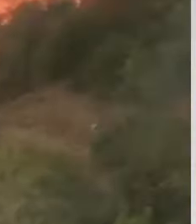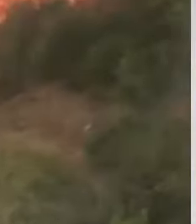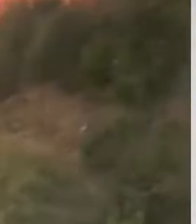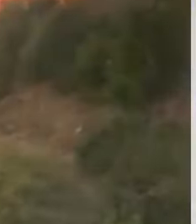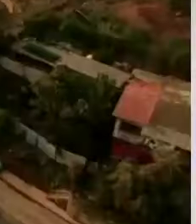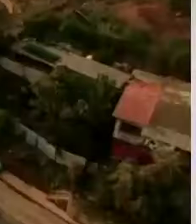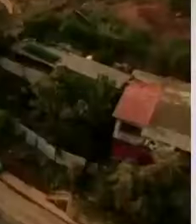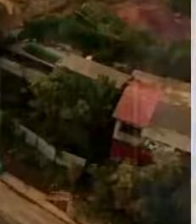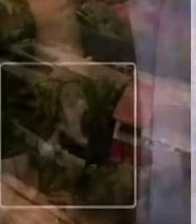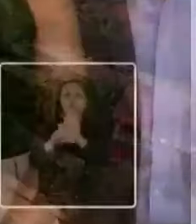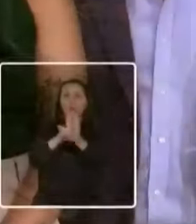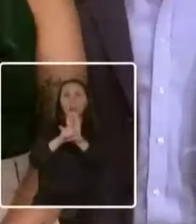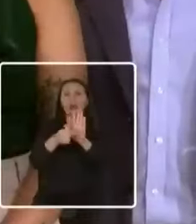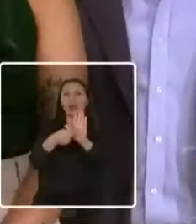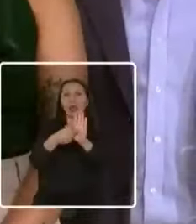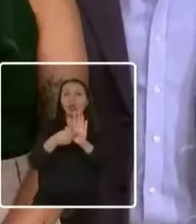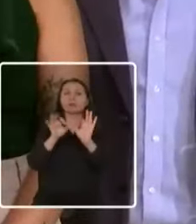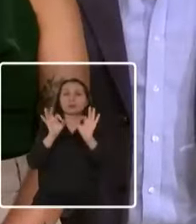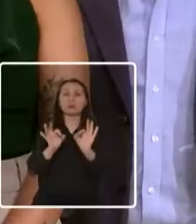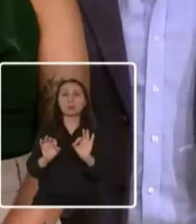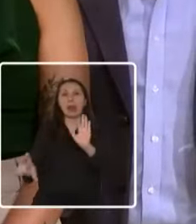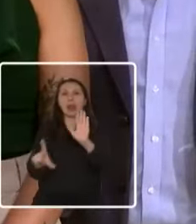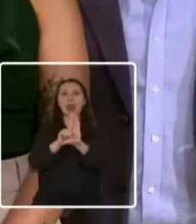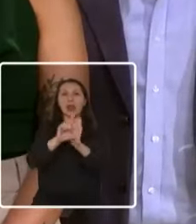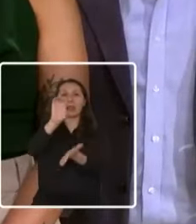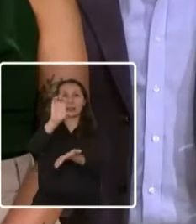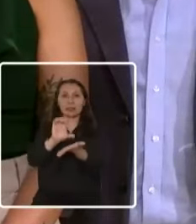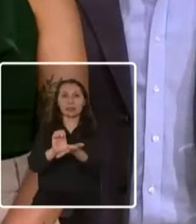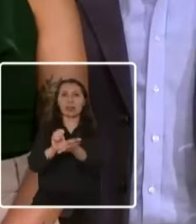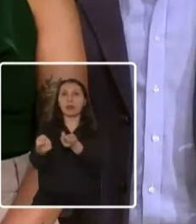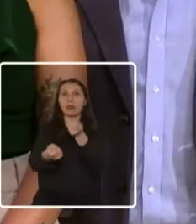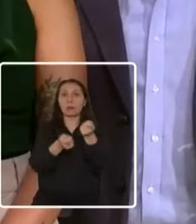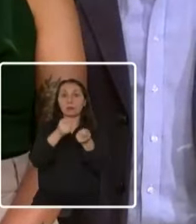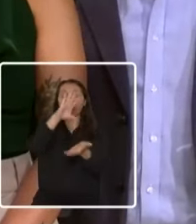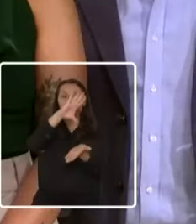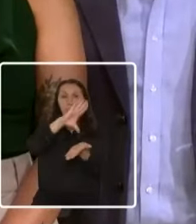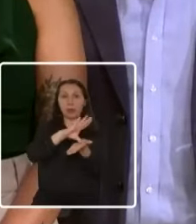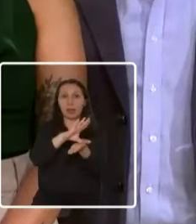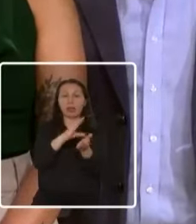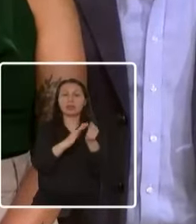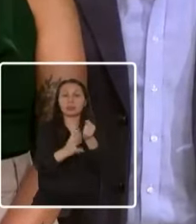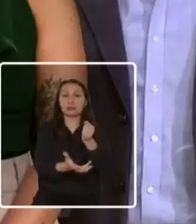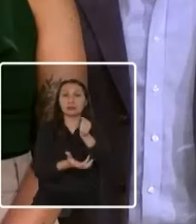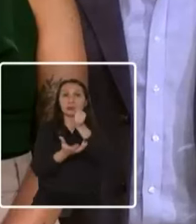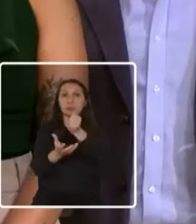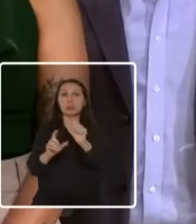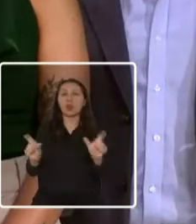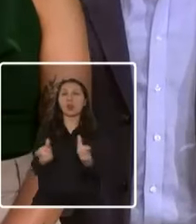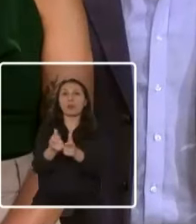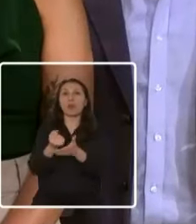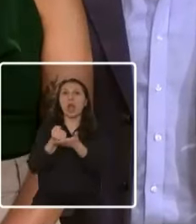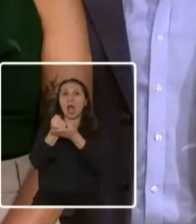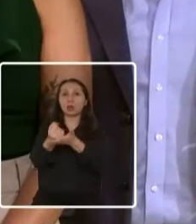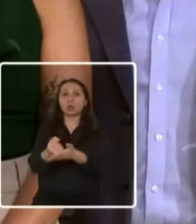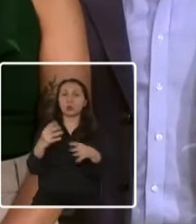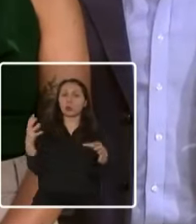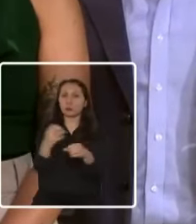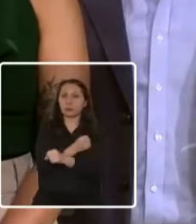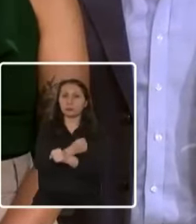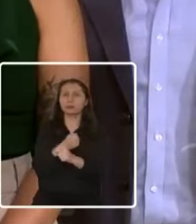un mandato legal y que por tanto configura en una ley del Estado, que es la ley de presupuesto, el Comité de Ayudas Tempranas les da un